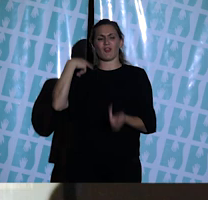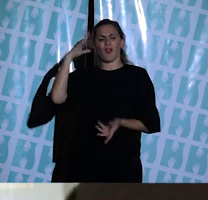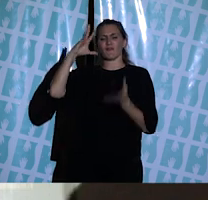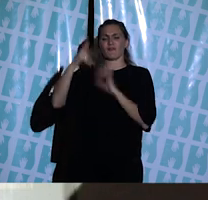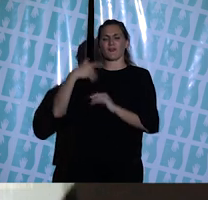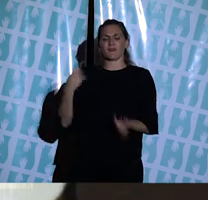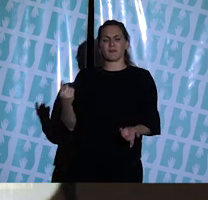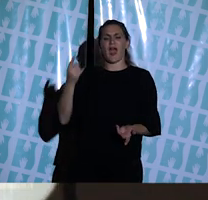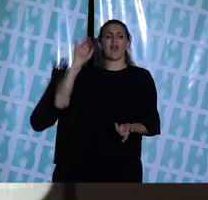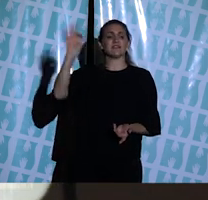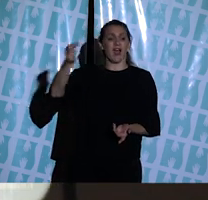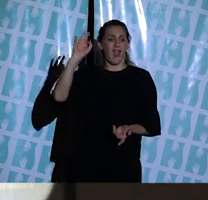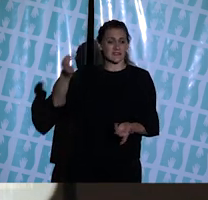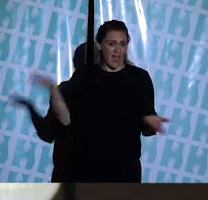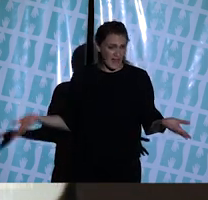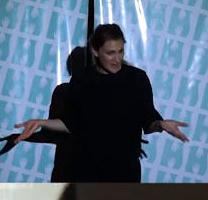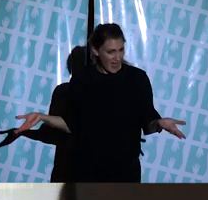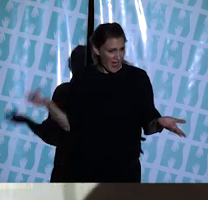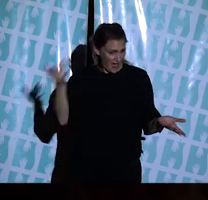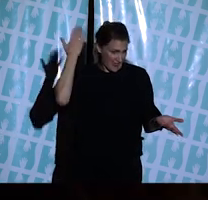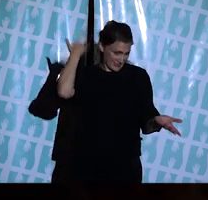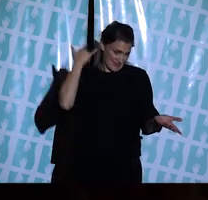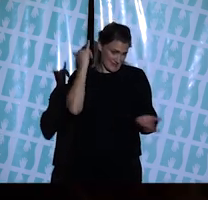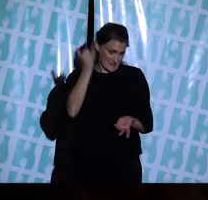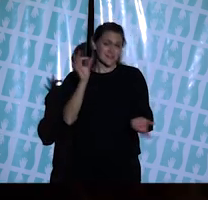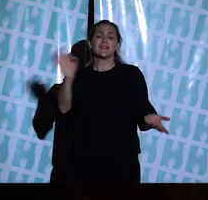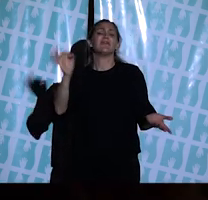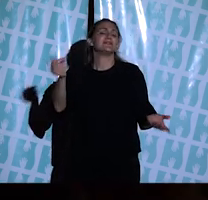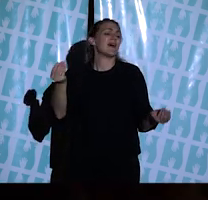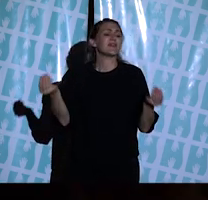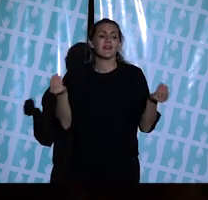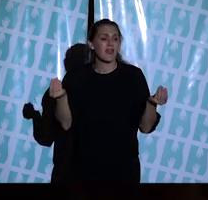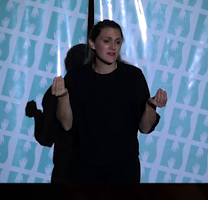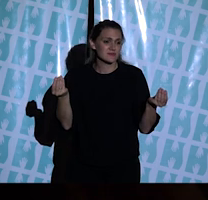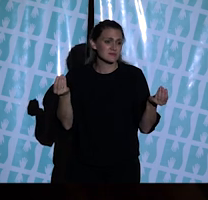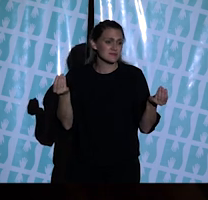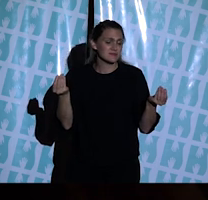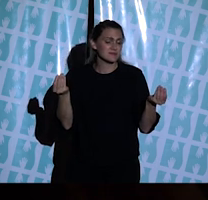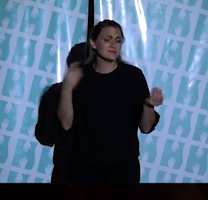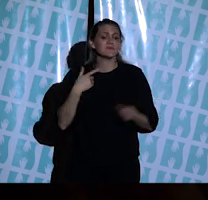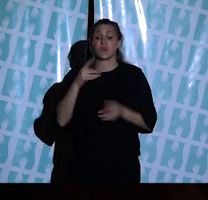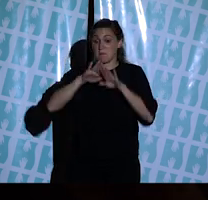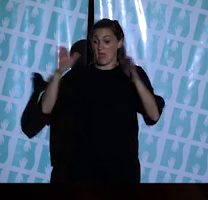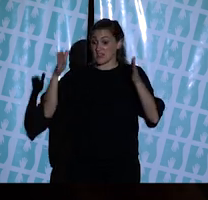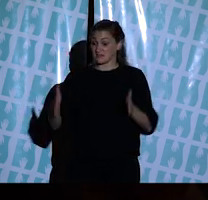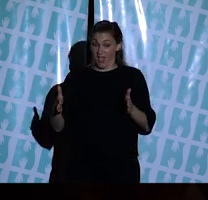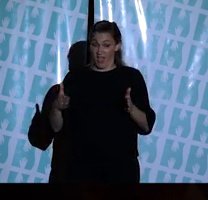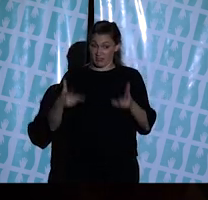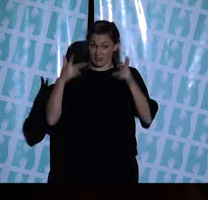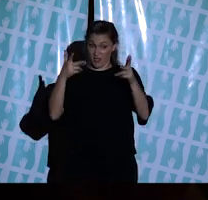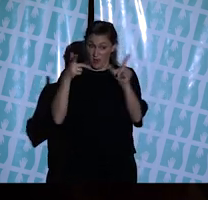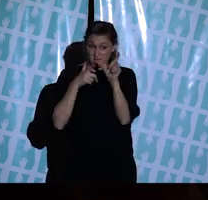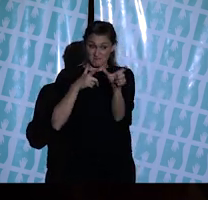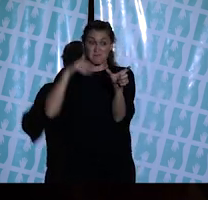Por ejemplo, el que sabe, les decía. ¿Qué significa que sabe? Yo les digo, mesa, y